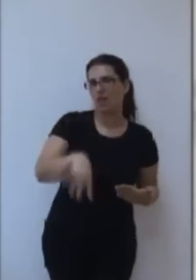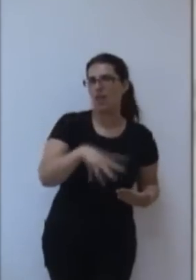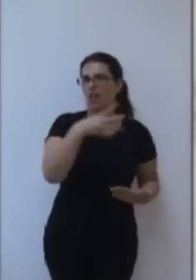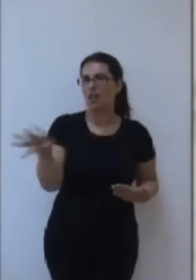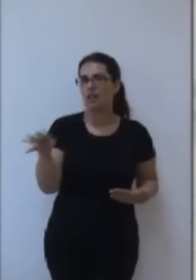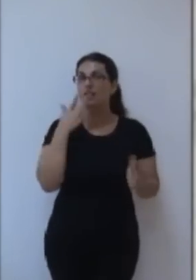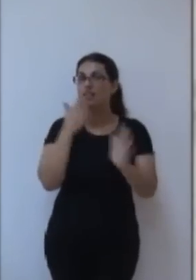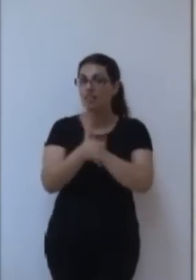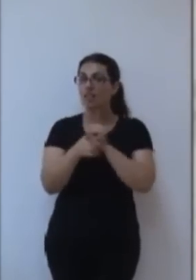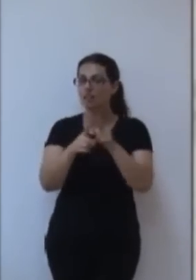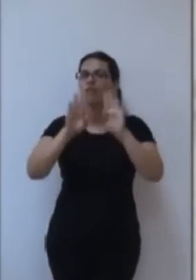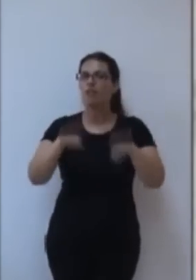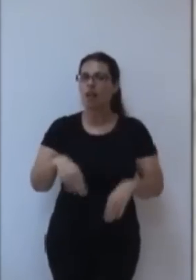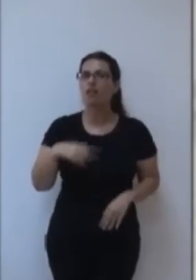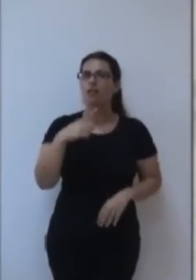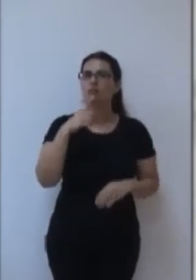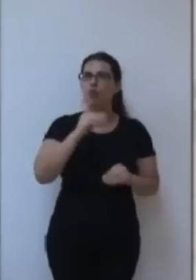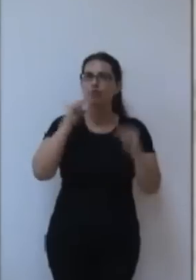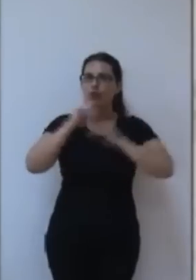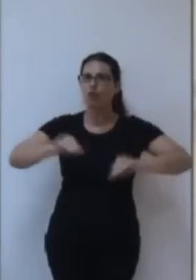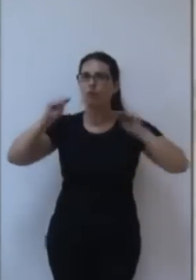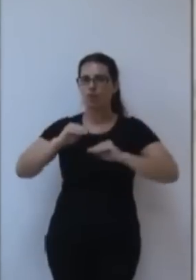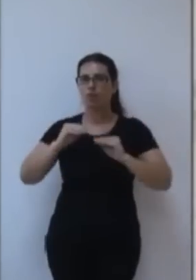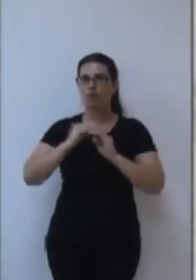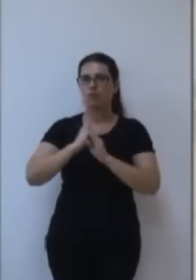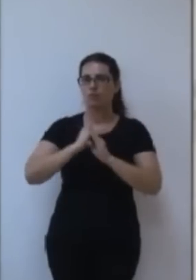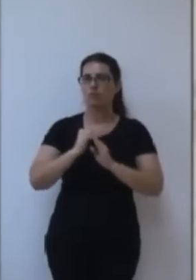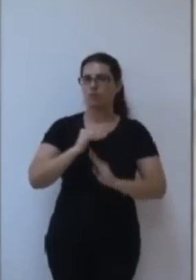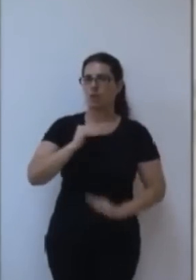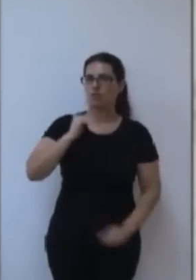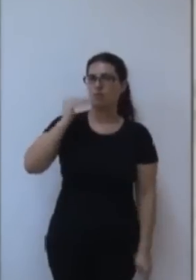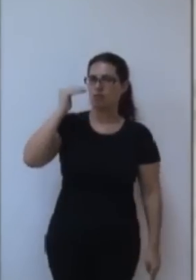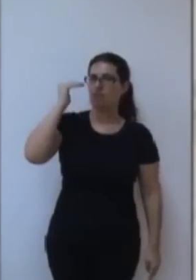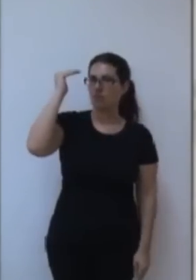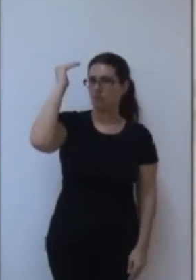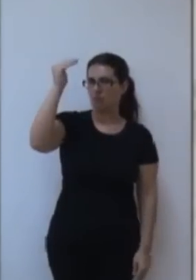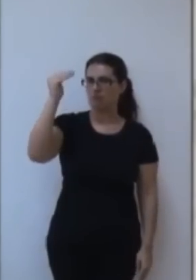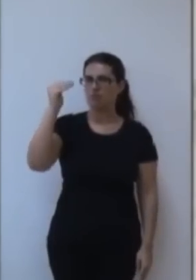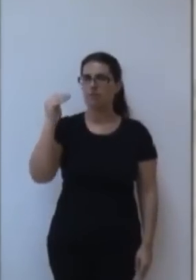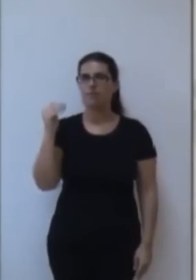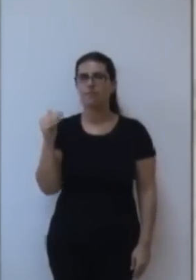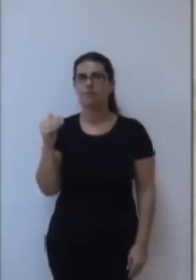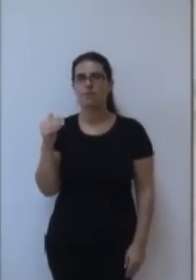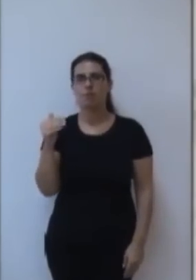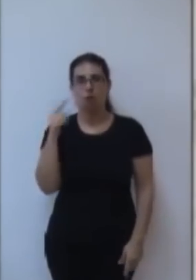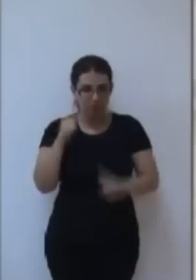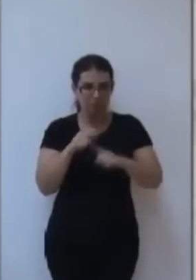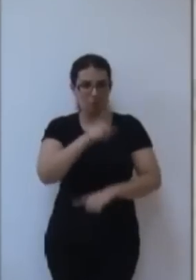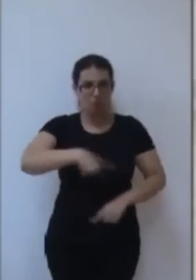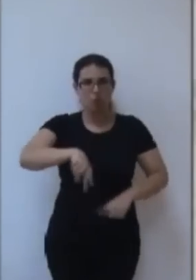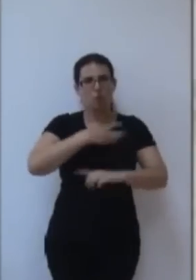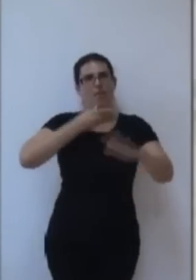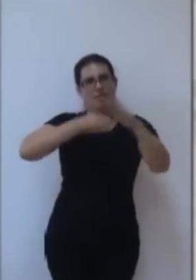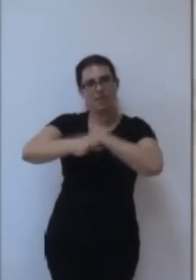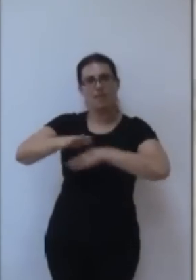sistemas de formación tienen que ser cada vez pues, de nivel de exigencia más alto, ¿no? Para ellos poder seguir accediendo al mundo